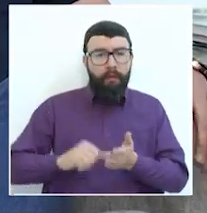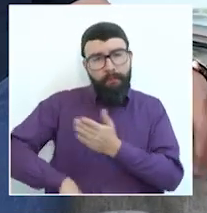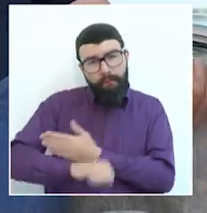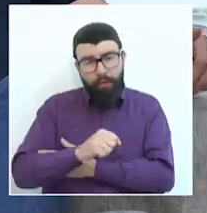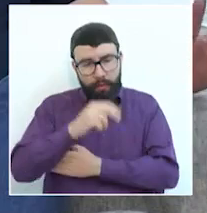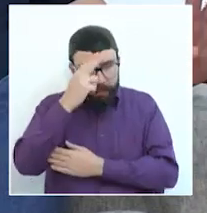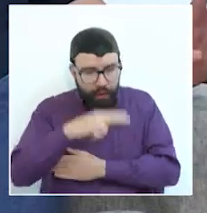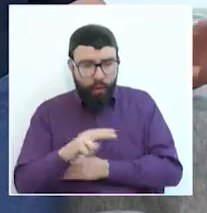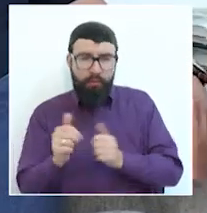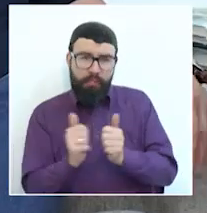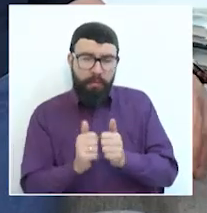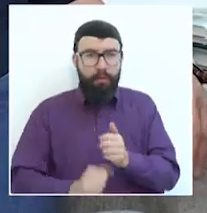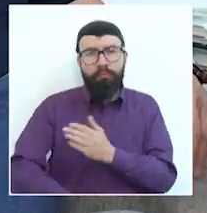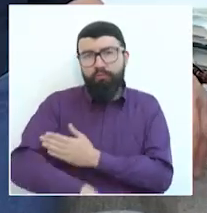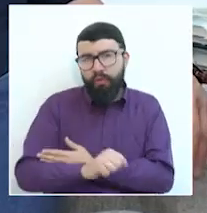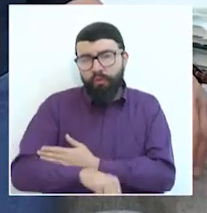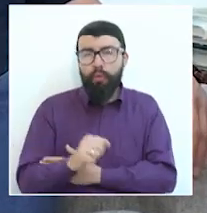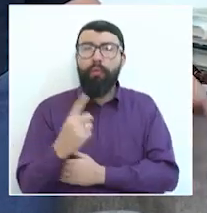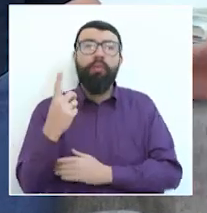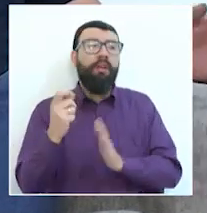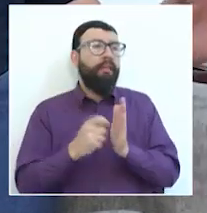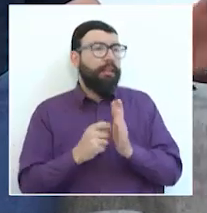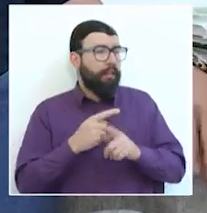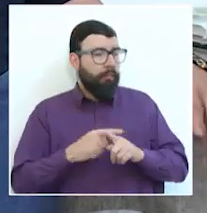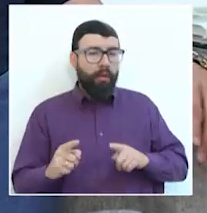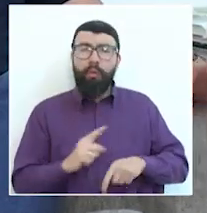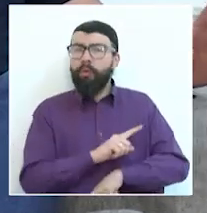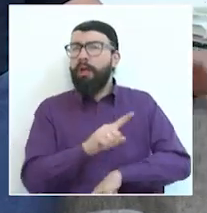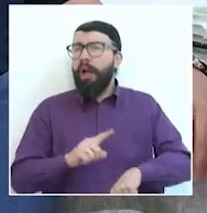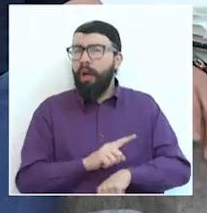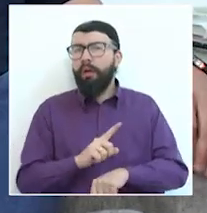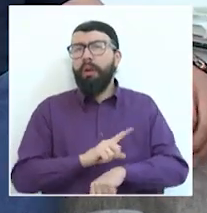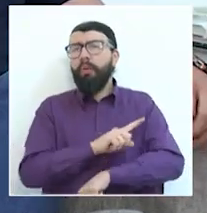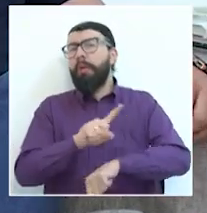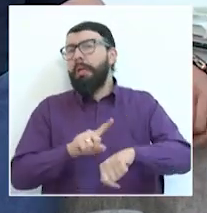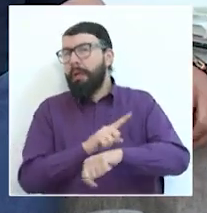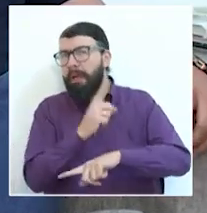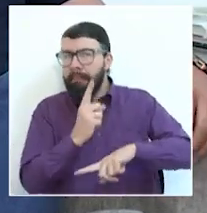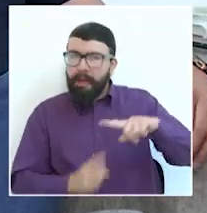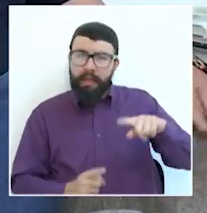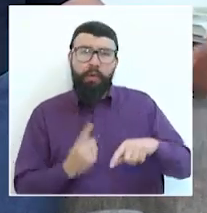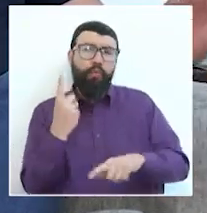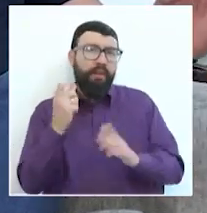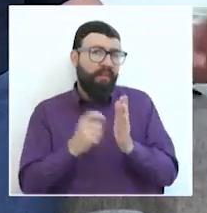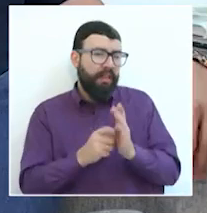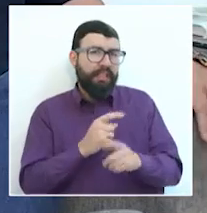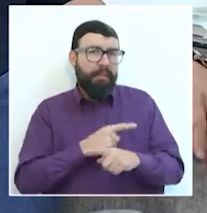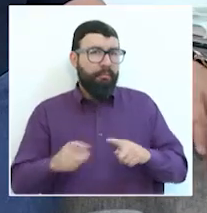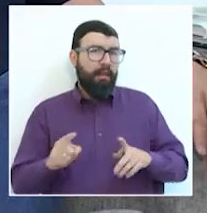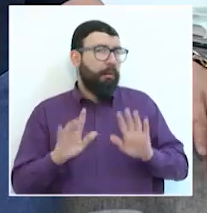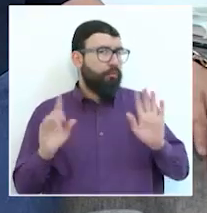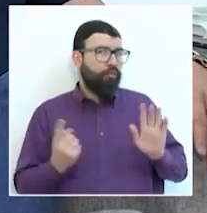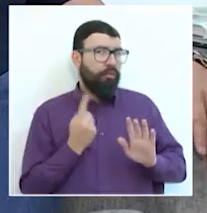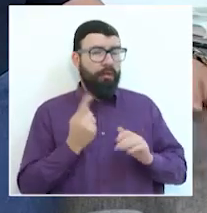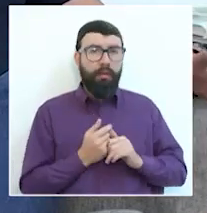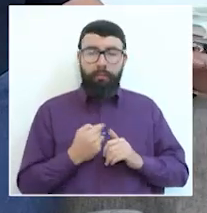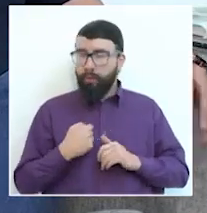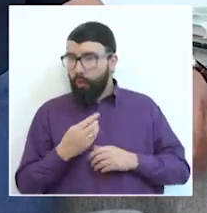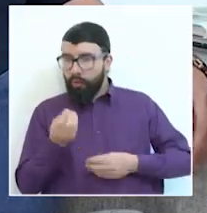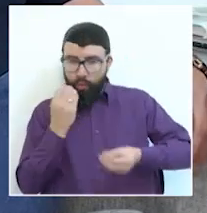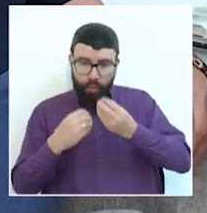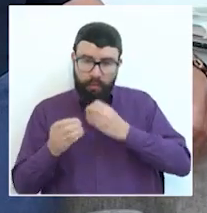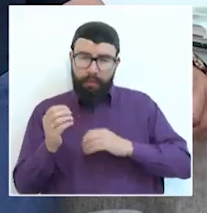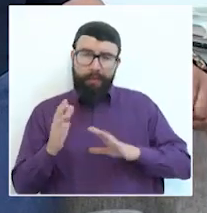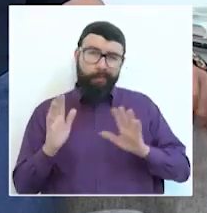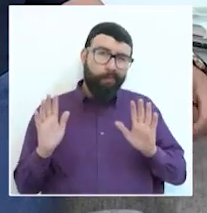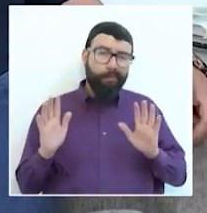mío, pero una vez a la semana, aproximadamente 1 hora, 1 hora y cuarto, una vez a la semana. La dieta pues no es muy balanceada y no es